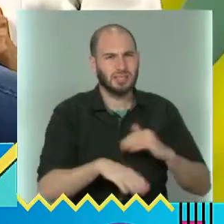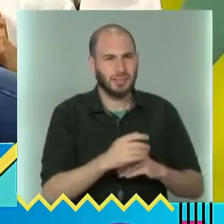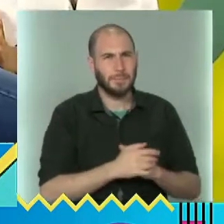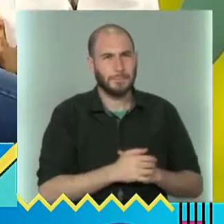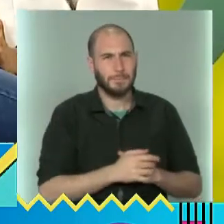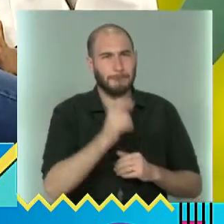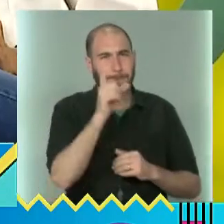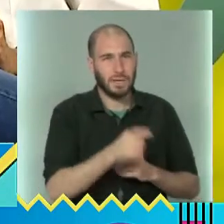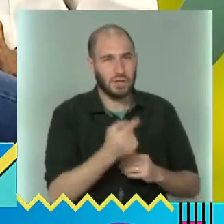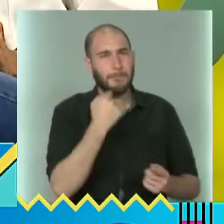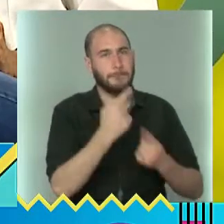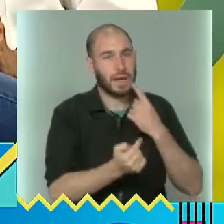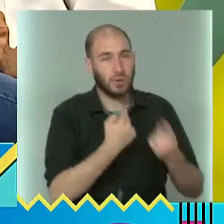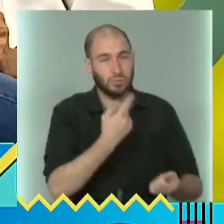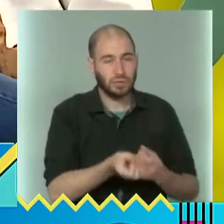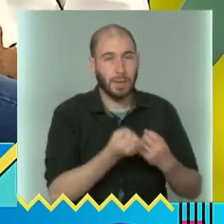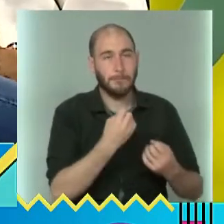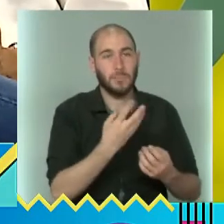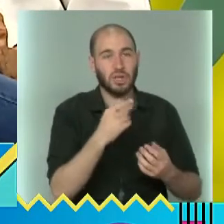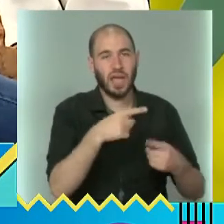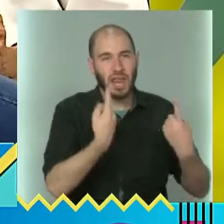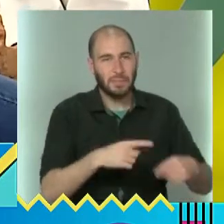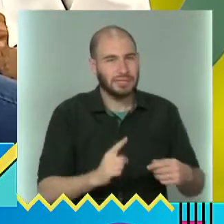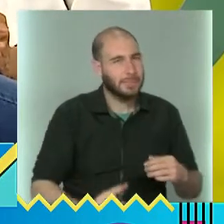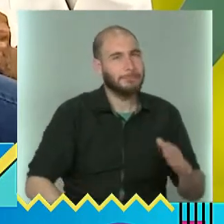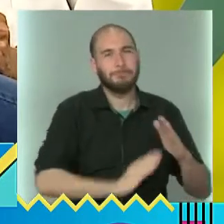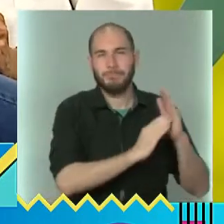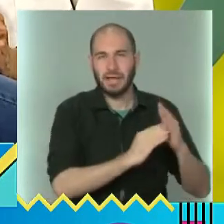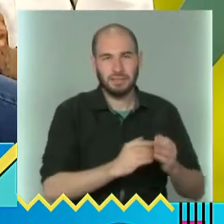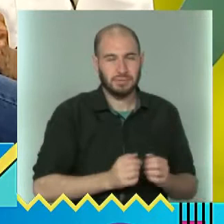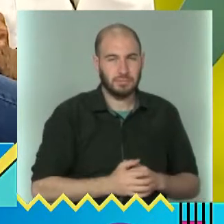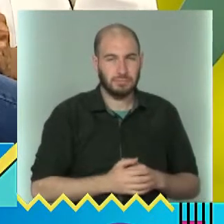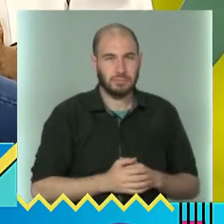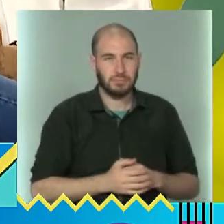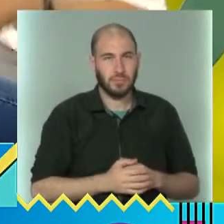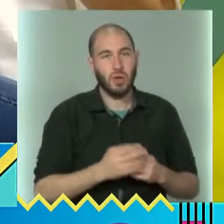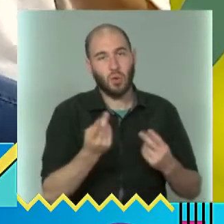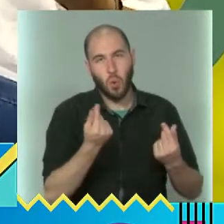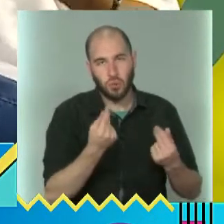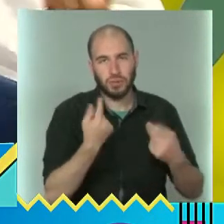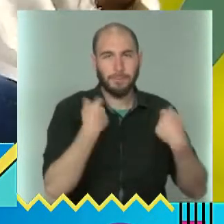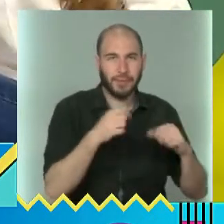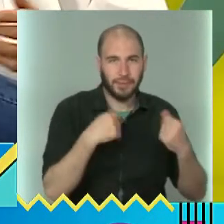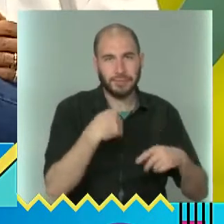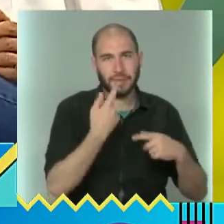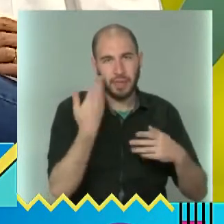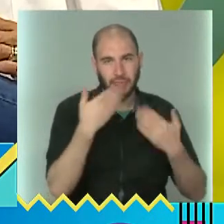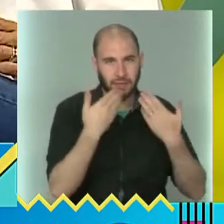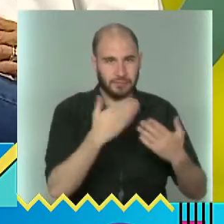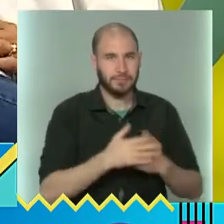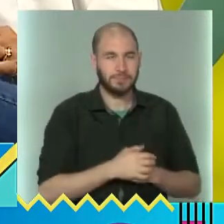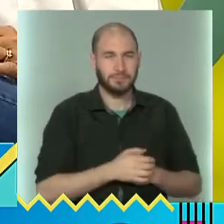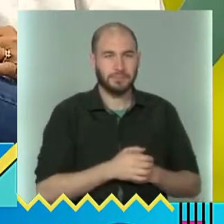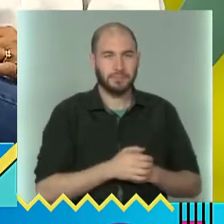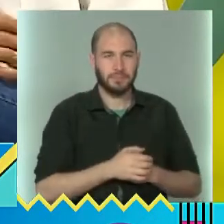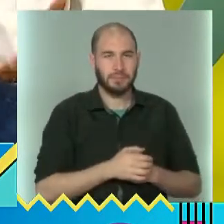que a través de preguntas, porque es la principal herramienta que nosotros tomamos, o usamos o entrenamos, como decíamos recién,